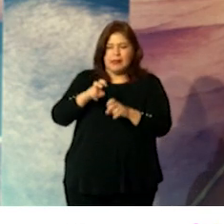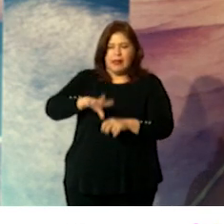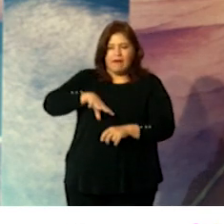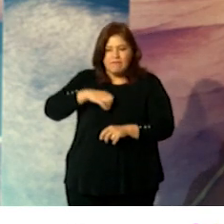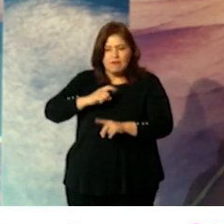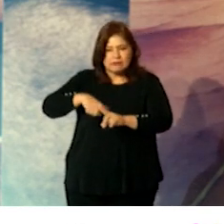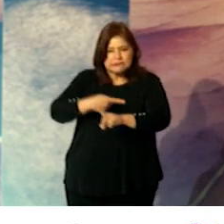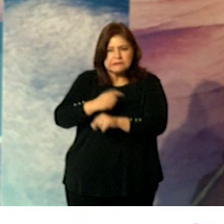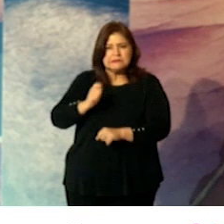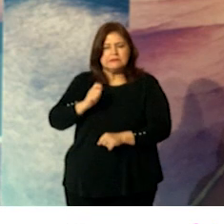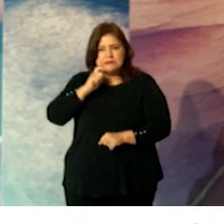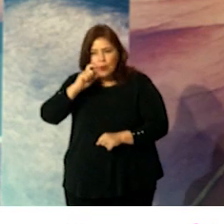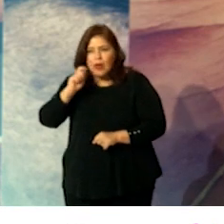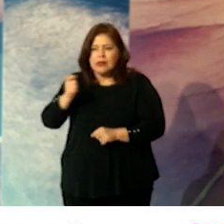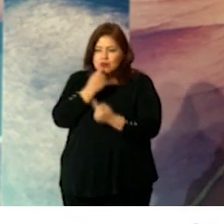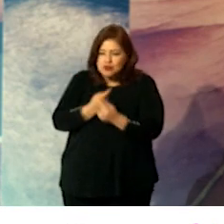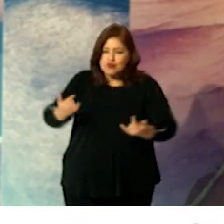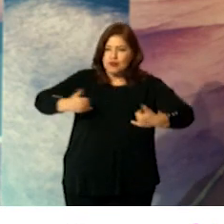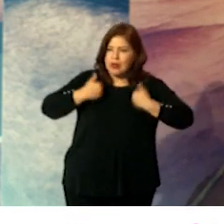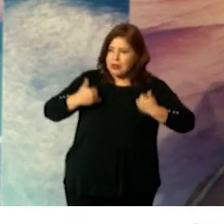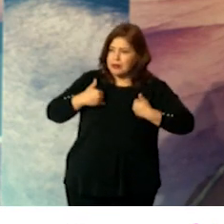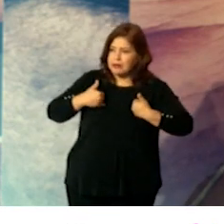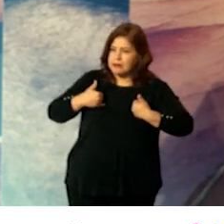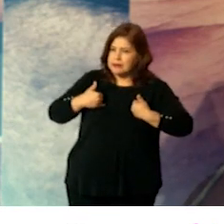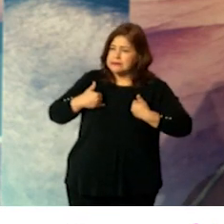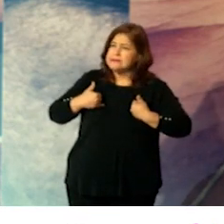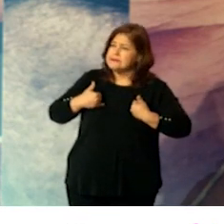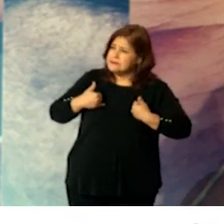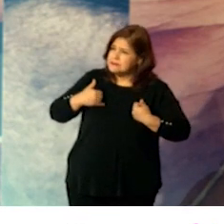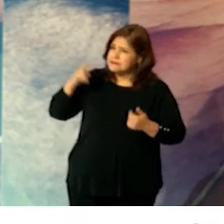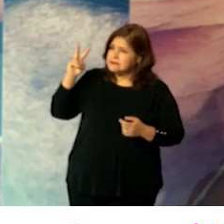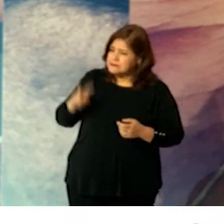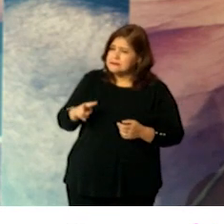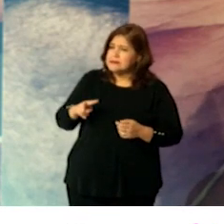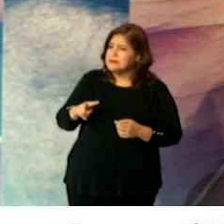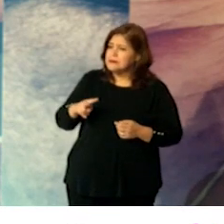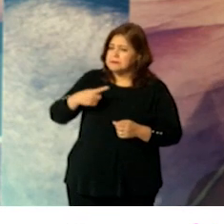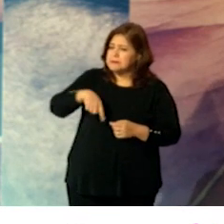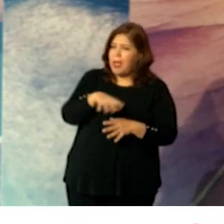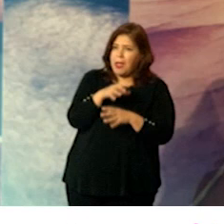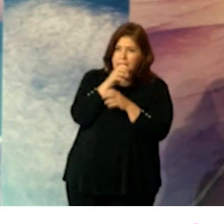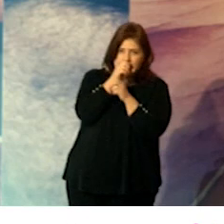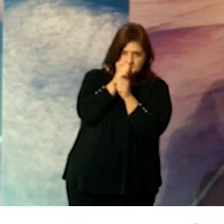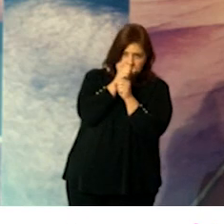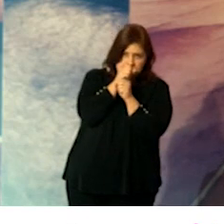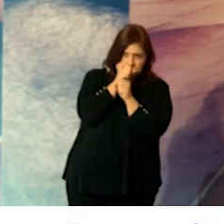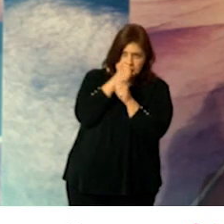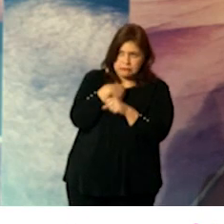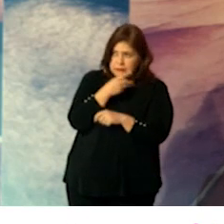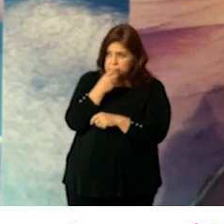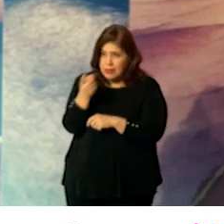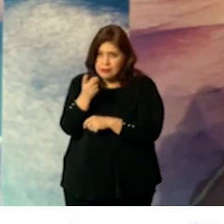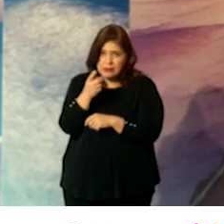hacia niños jóvenes y adolescentes, es extremadamente más posible que los chicos no le cuenten a la profe, no le cuenten a la